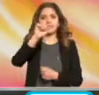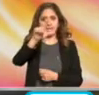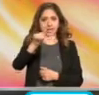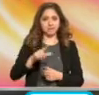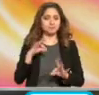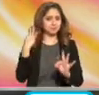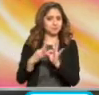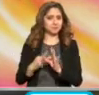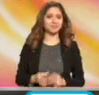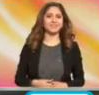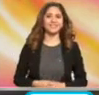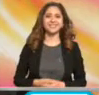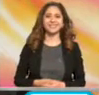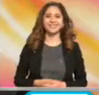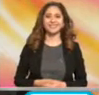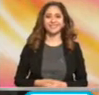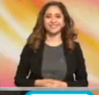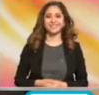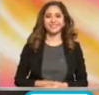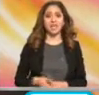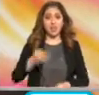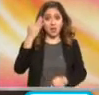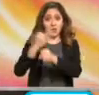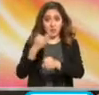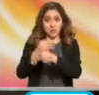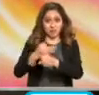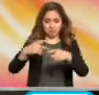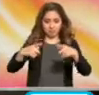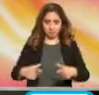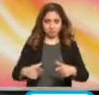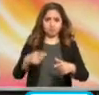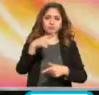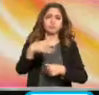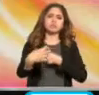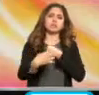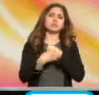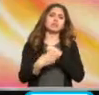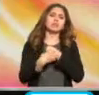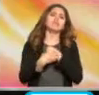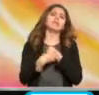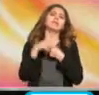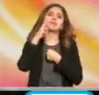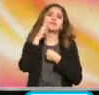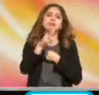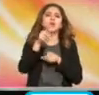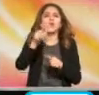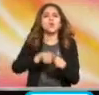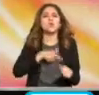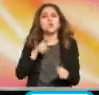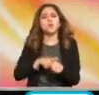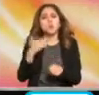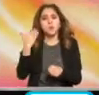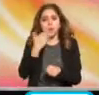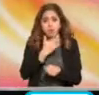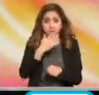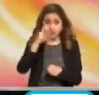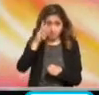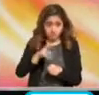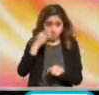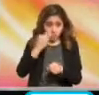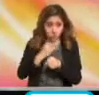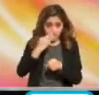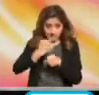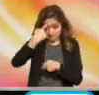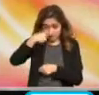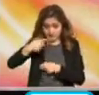tan. eso. Y con eso, pues nos quedamos a probar este No caldo de más. queso. Vean nada más, y qué color. Oye, pero sí está, te lo juro, idealito para